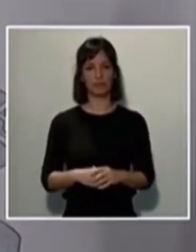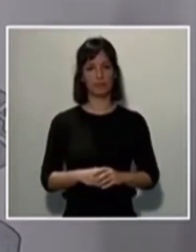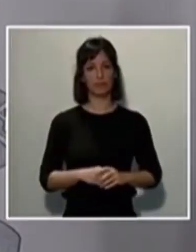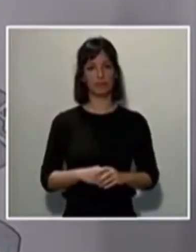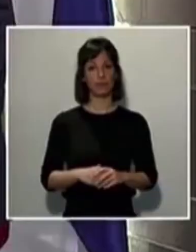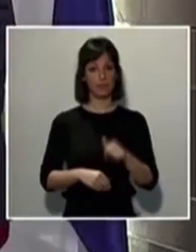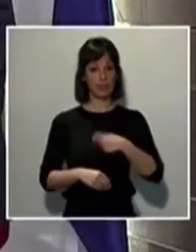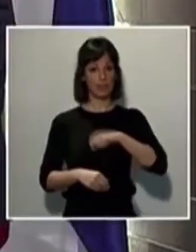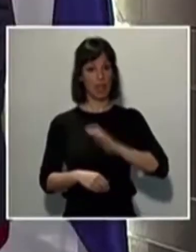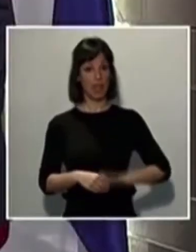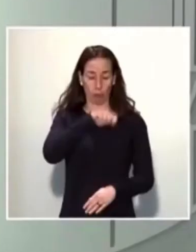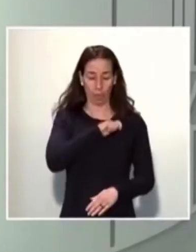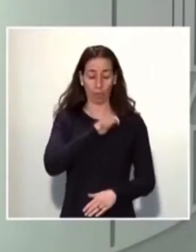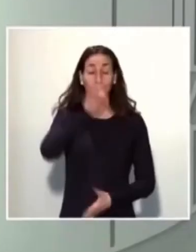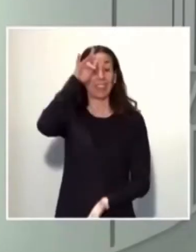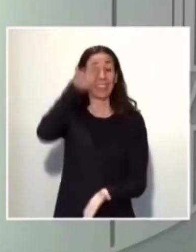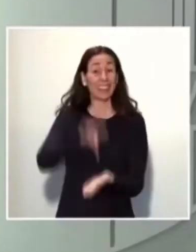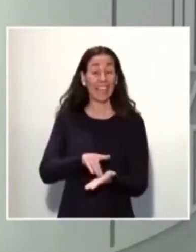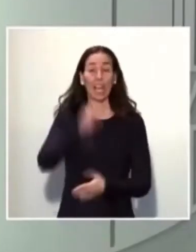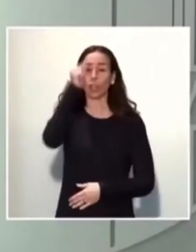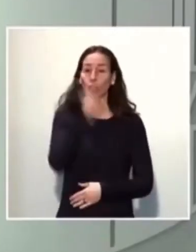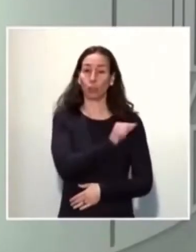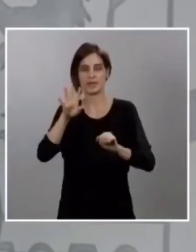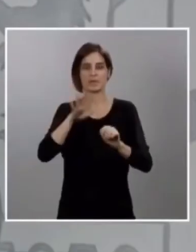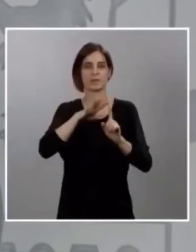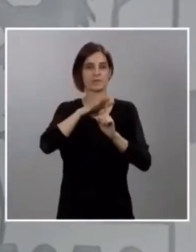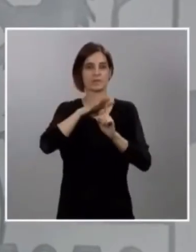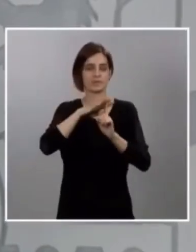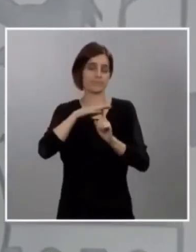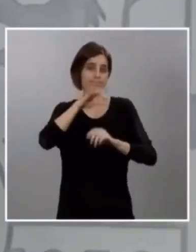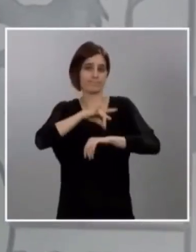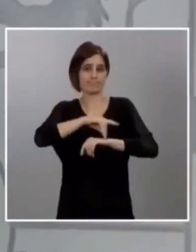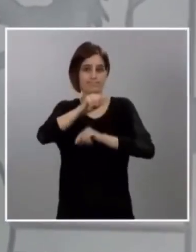39.673, 47.610, 56.188, de